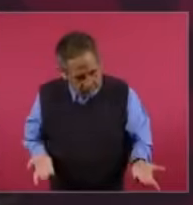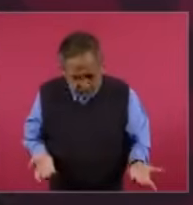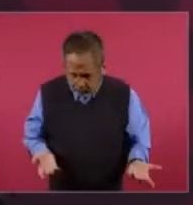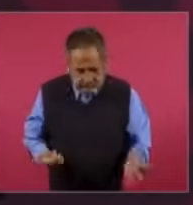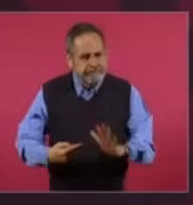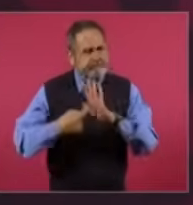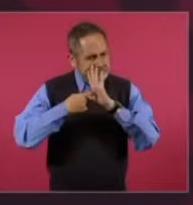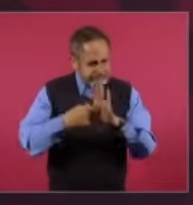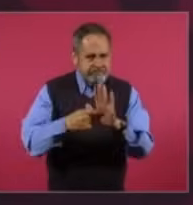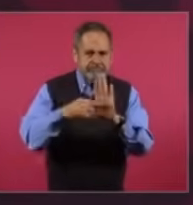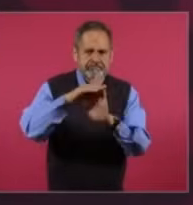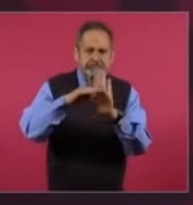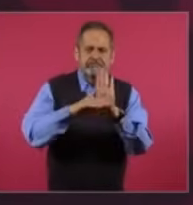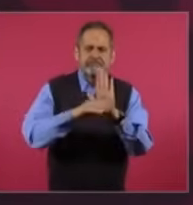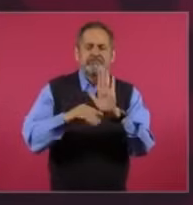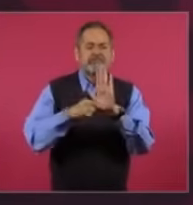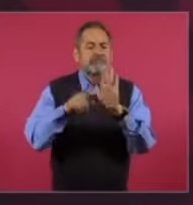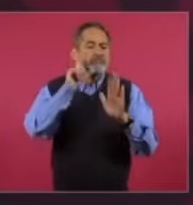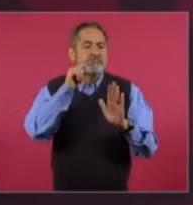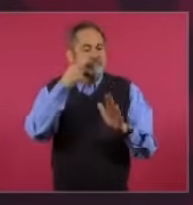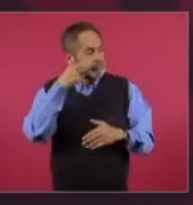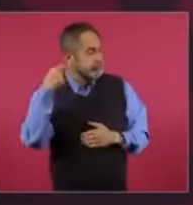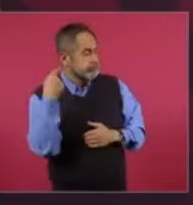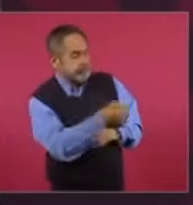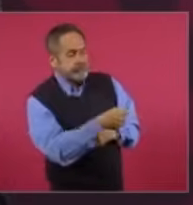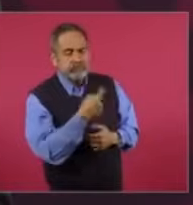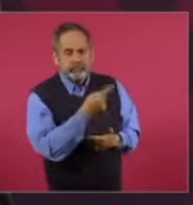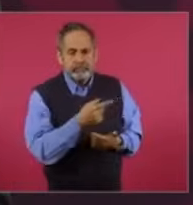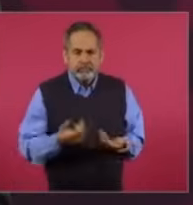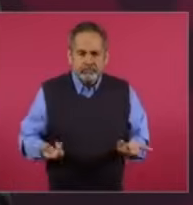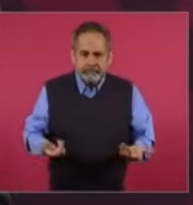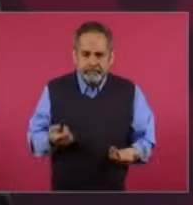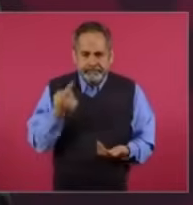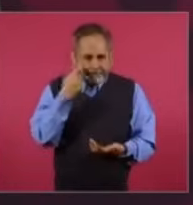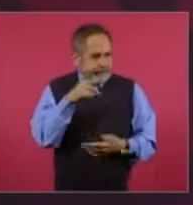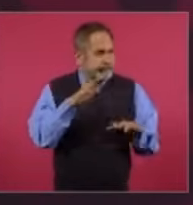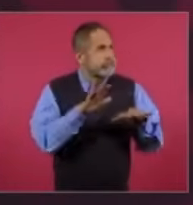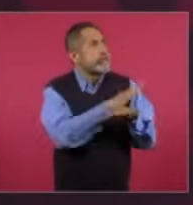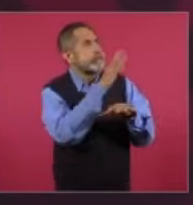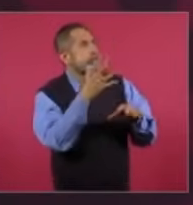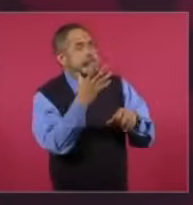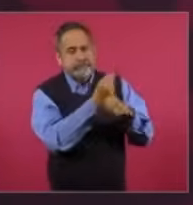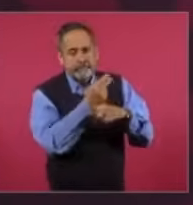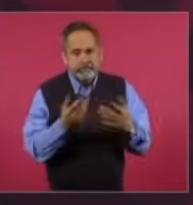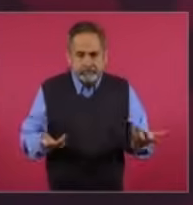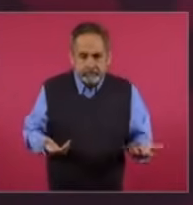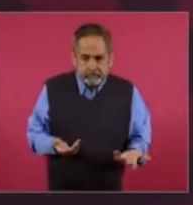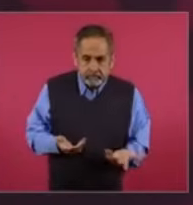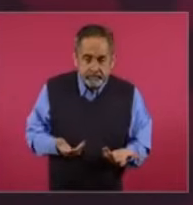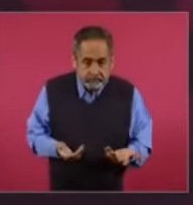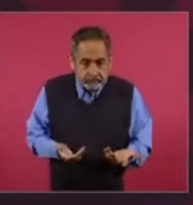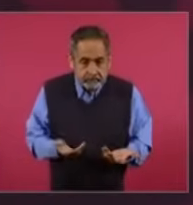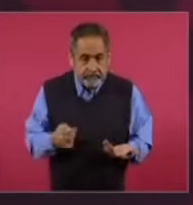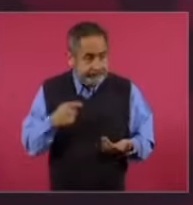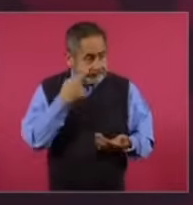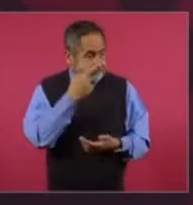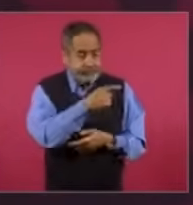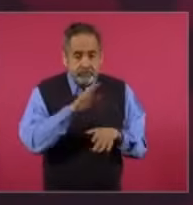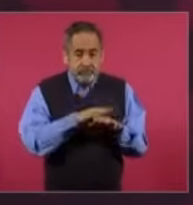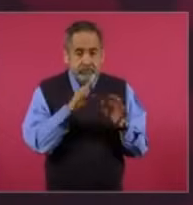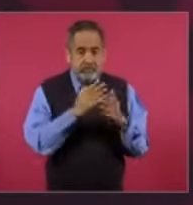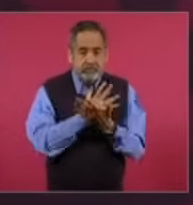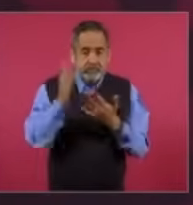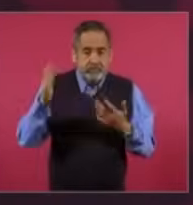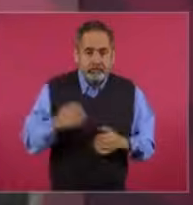se va a reformar el Poder Judicial? O esto, ¿no? En extremo,